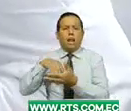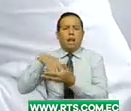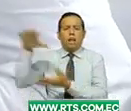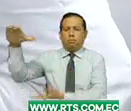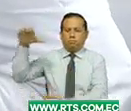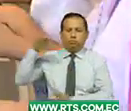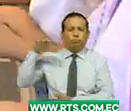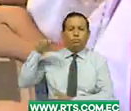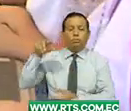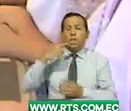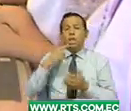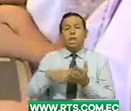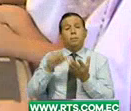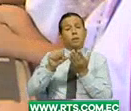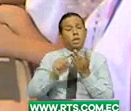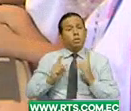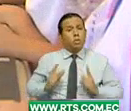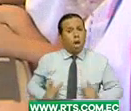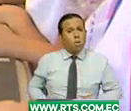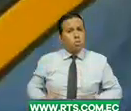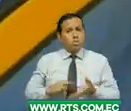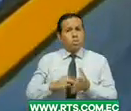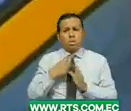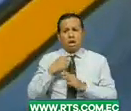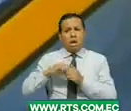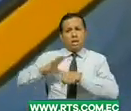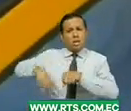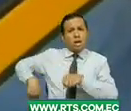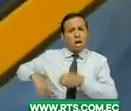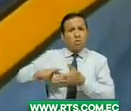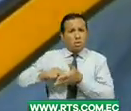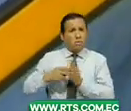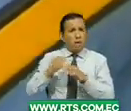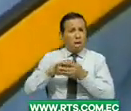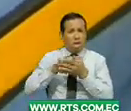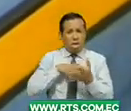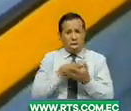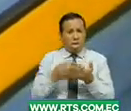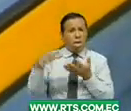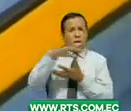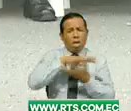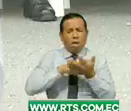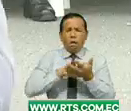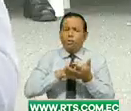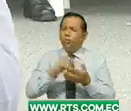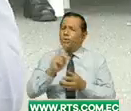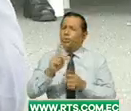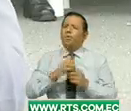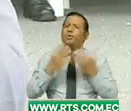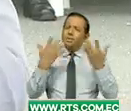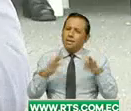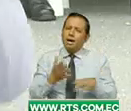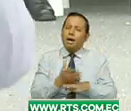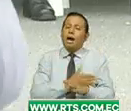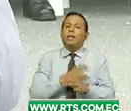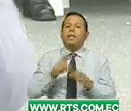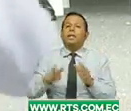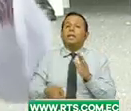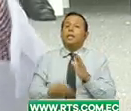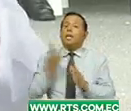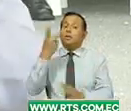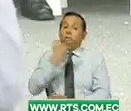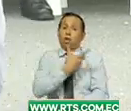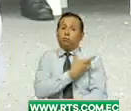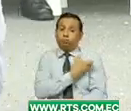Salud, no cambiará el proceso que se lleva adelante en el país. La garantía de las segundas dosis Sinovac y